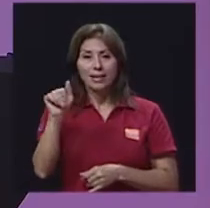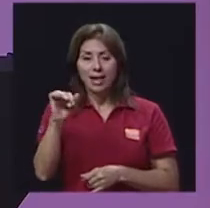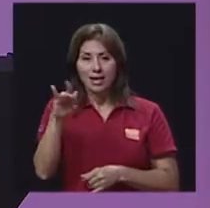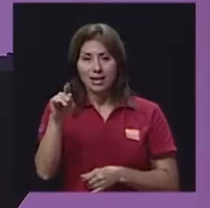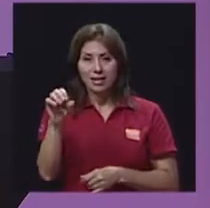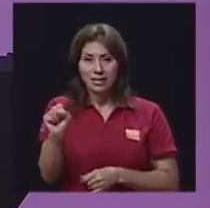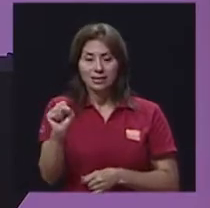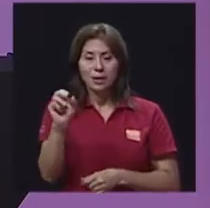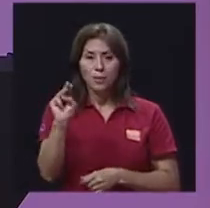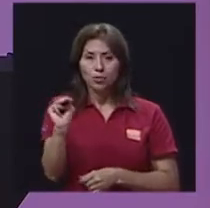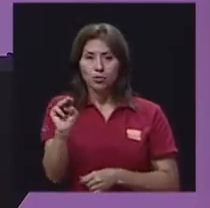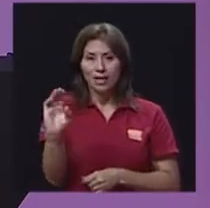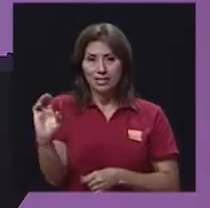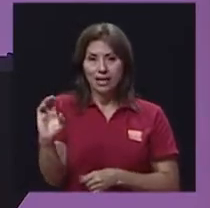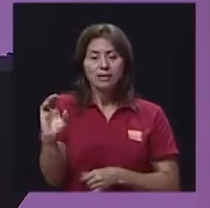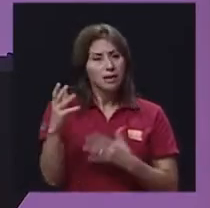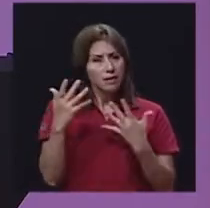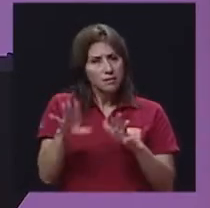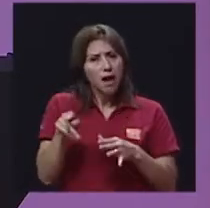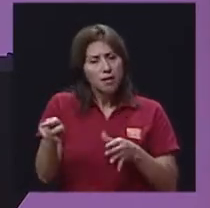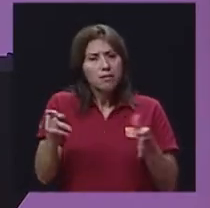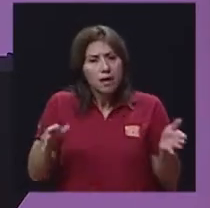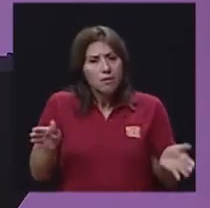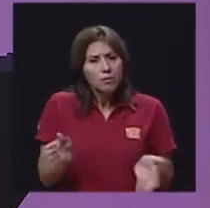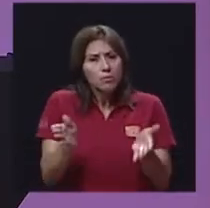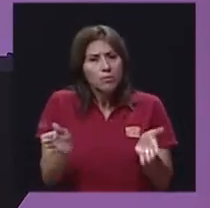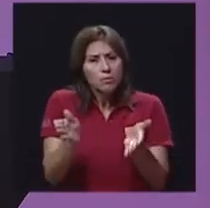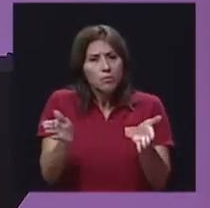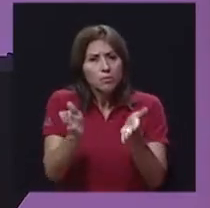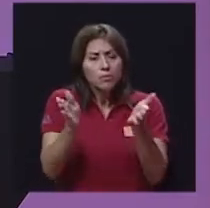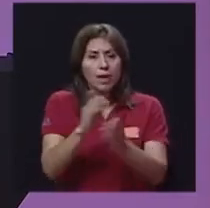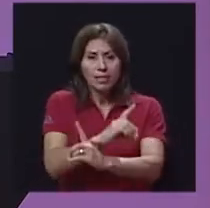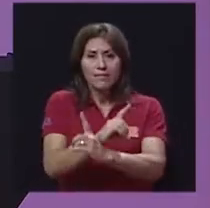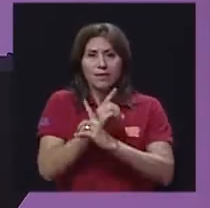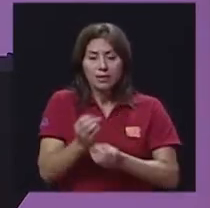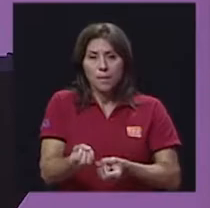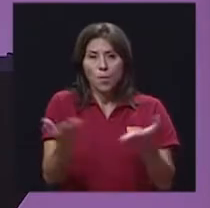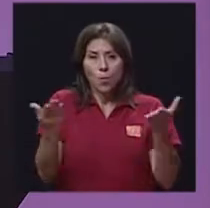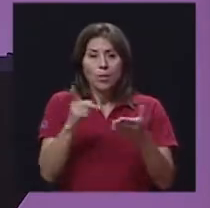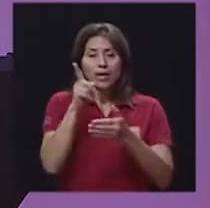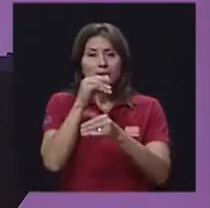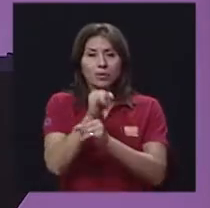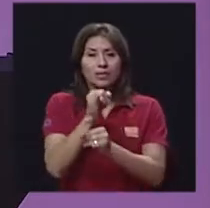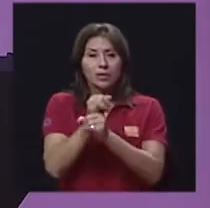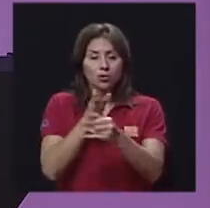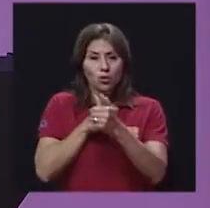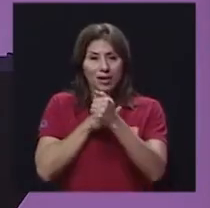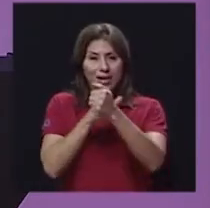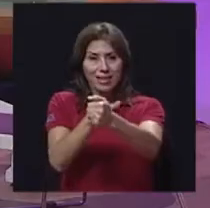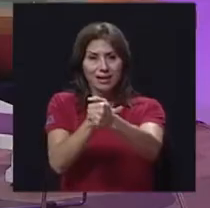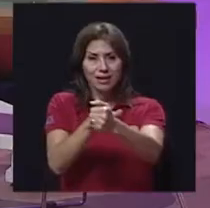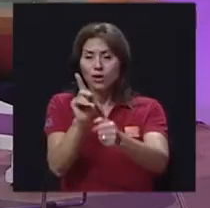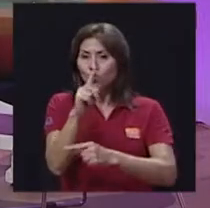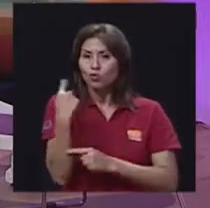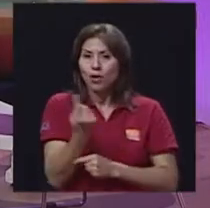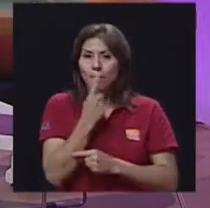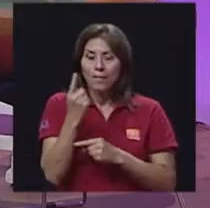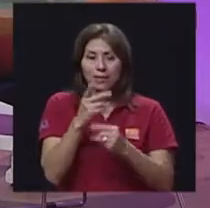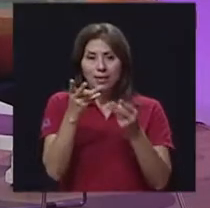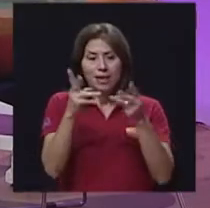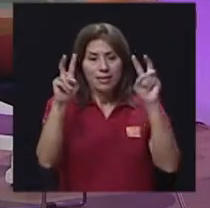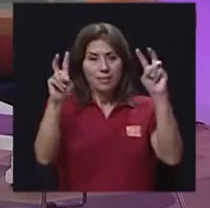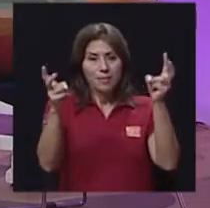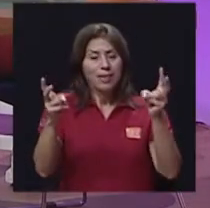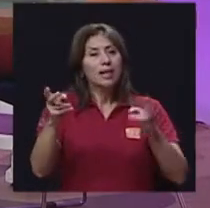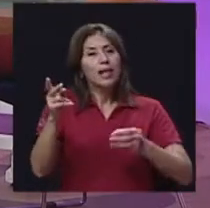la defensa pública sea una institución líder en América Latina, no solo en materia penal, sino también en la materia de